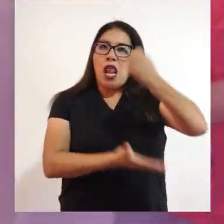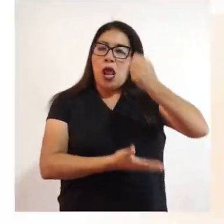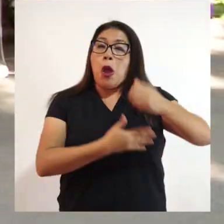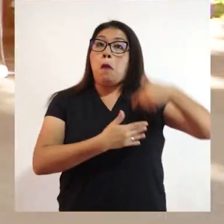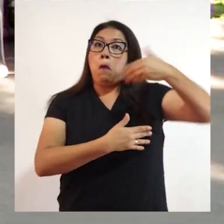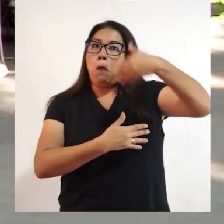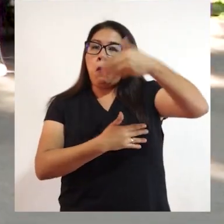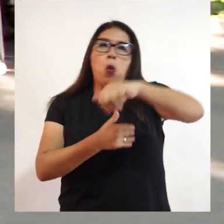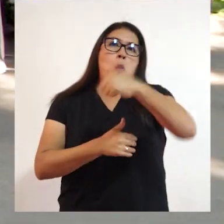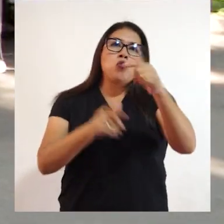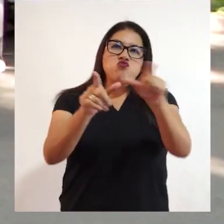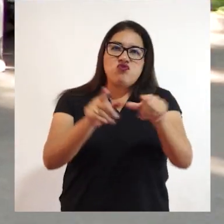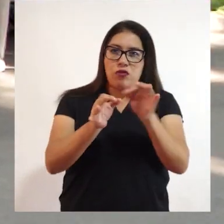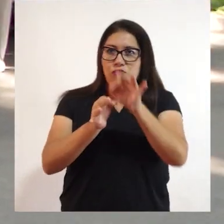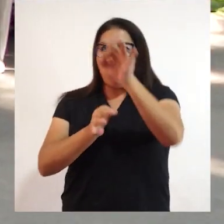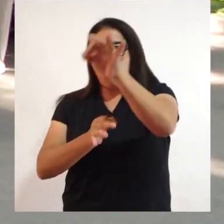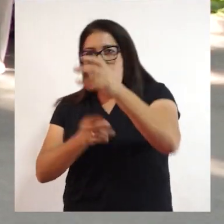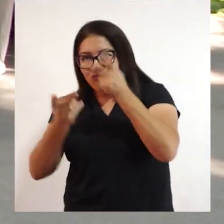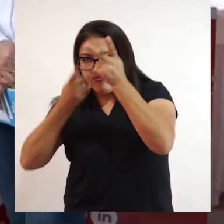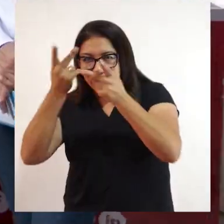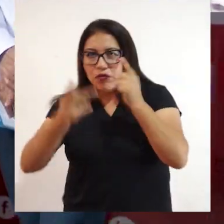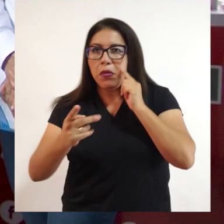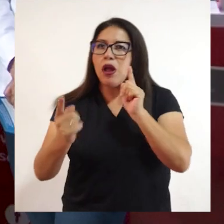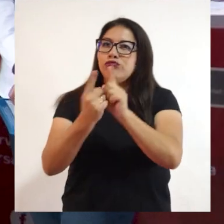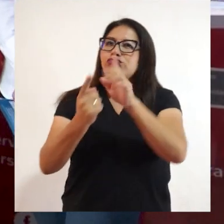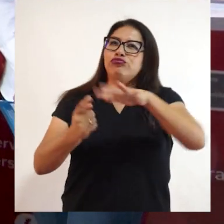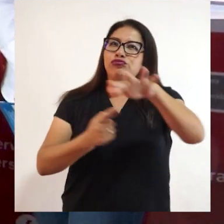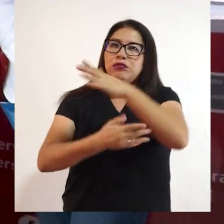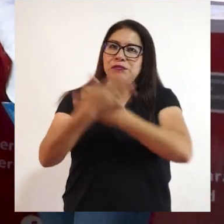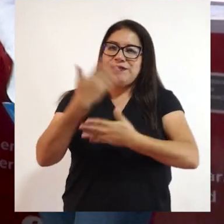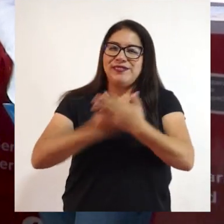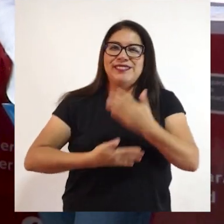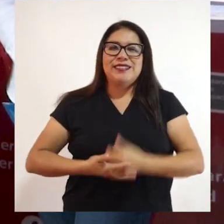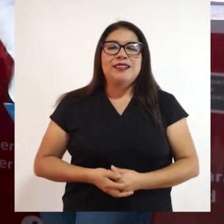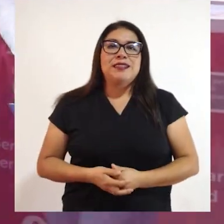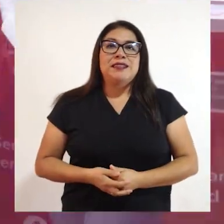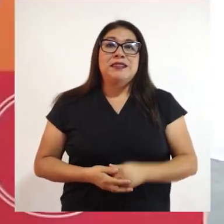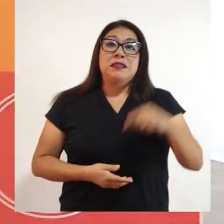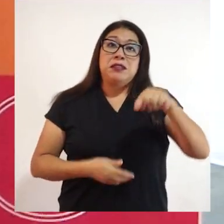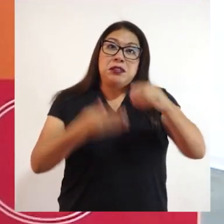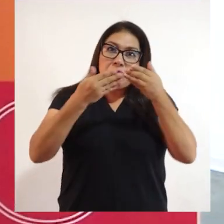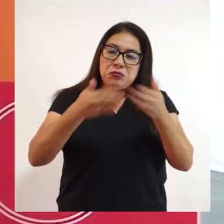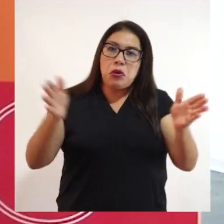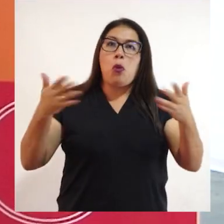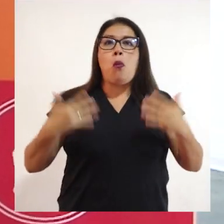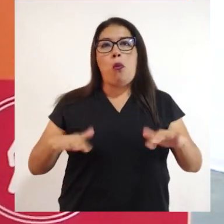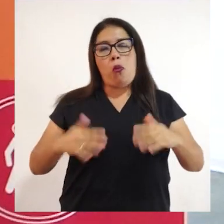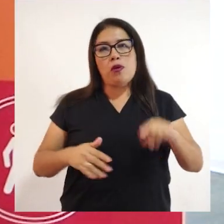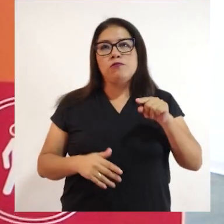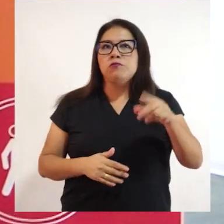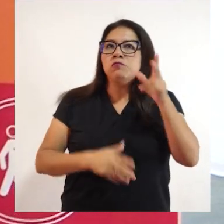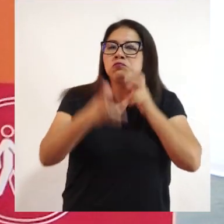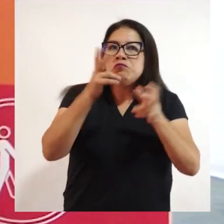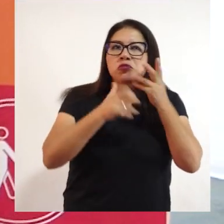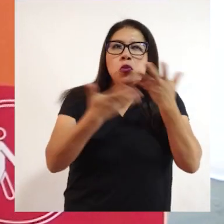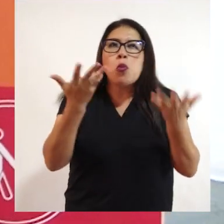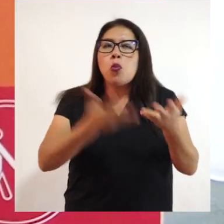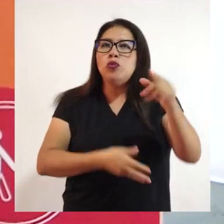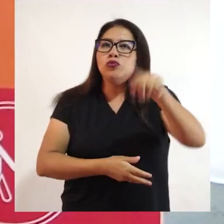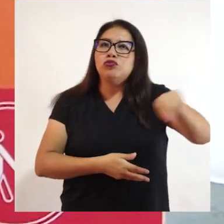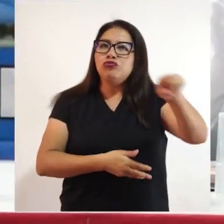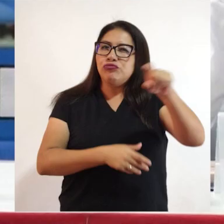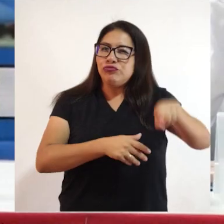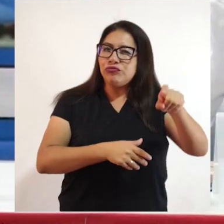próximamente estaremos en otras regiones llegando a la población con discapacidad. Bueno, es una ventana abierta para poder escuchar sus necesidades y